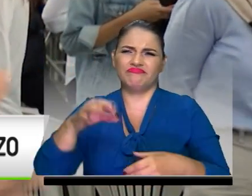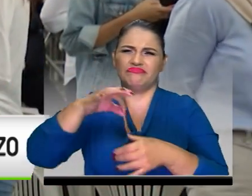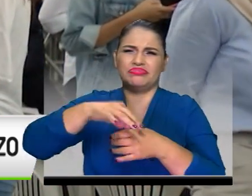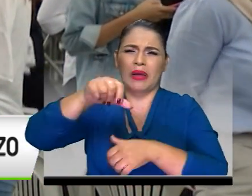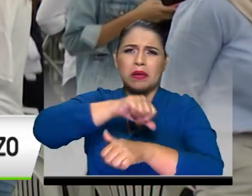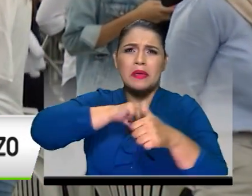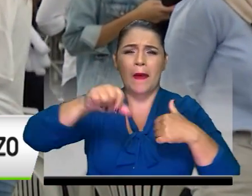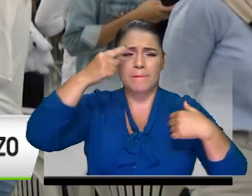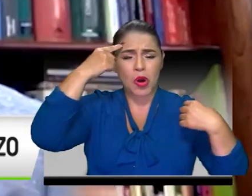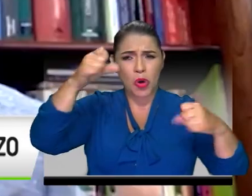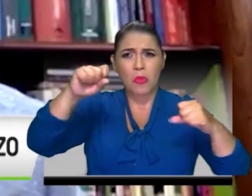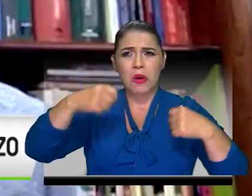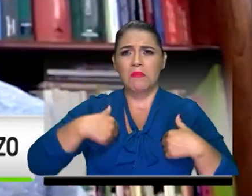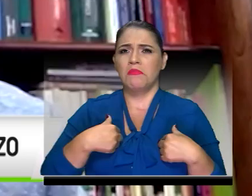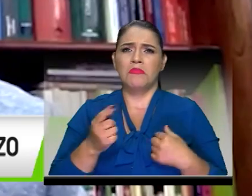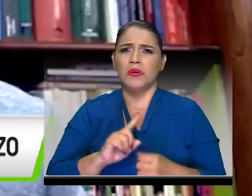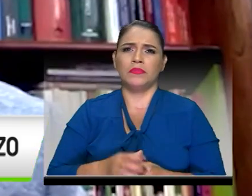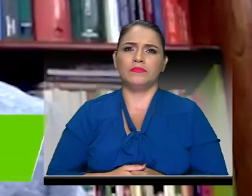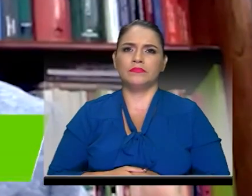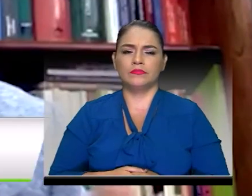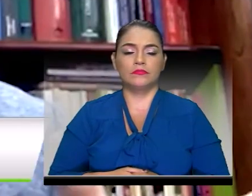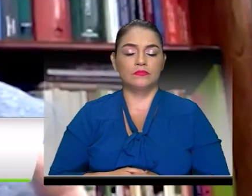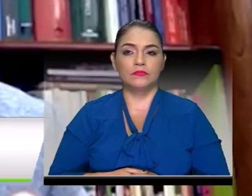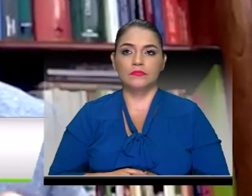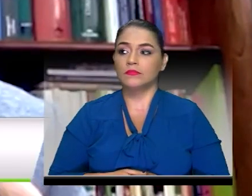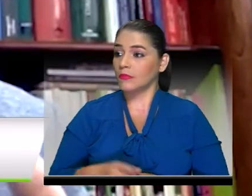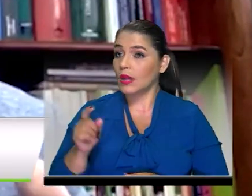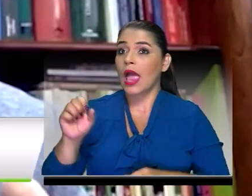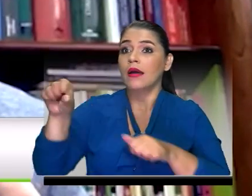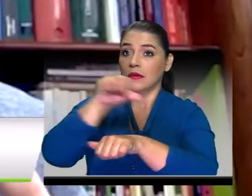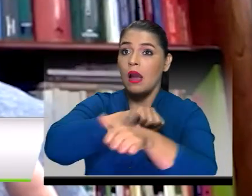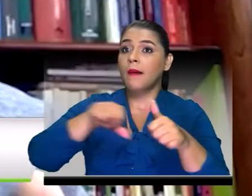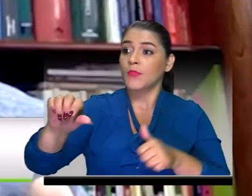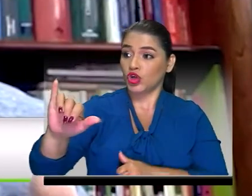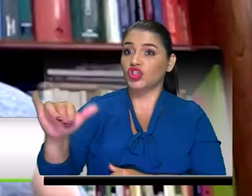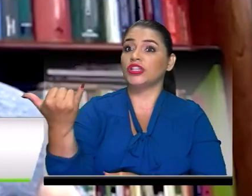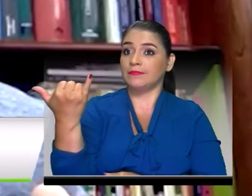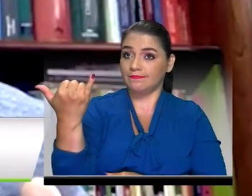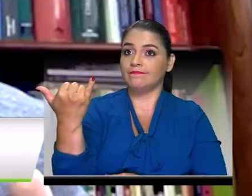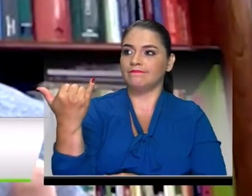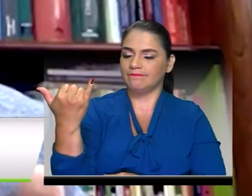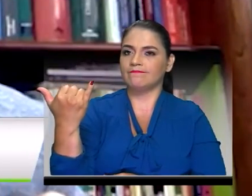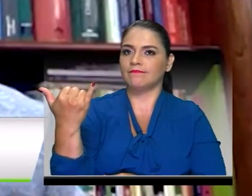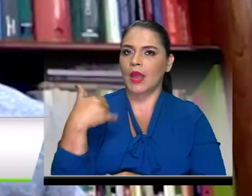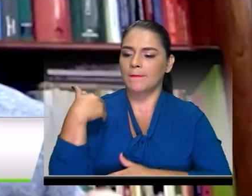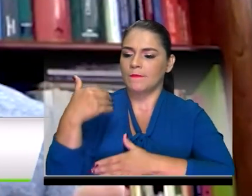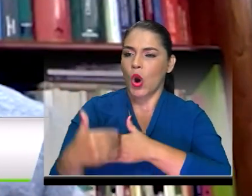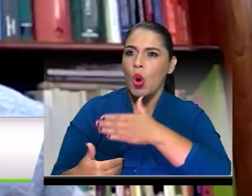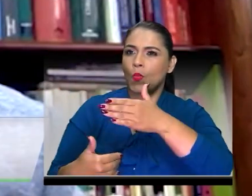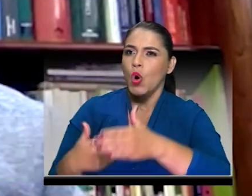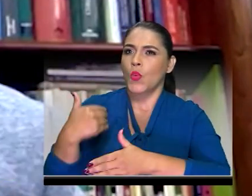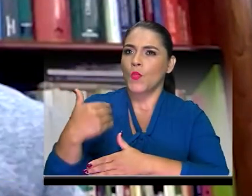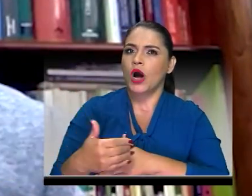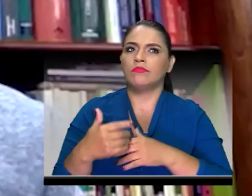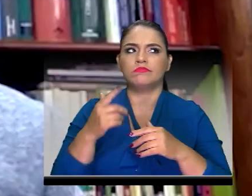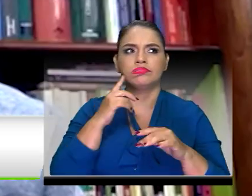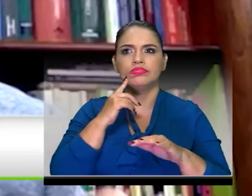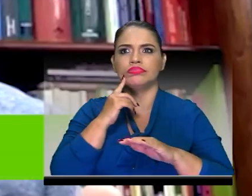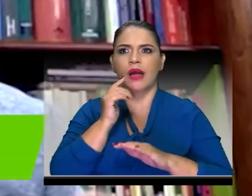una preocupación para nosotros la revocatoria va se está construyendo poco a poco Antioquia va